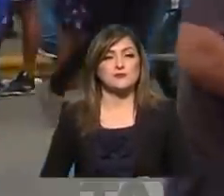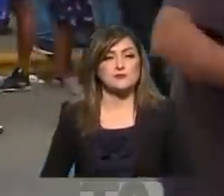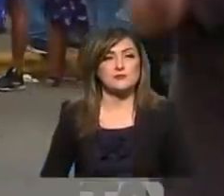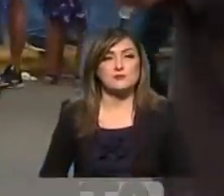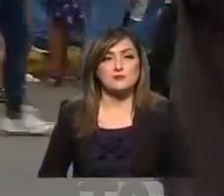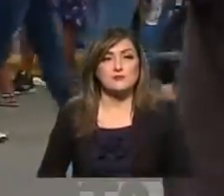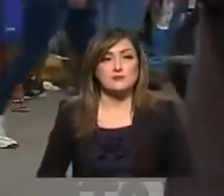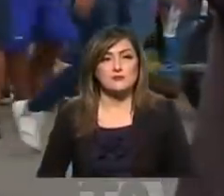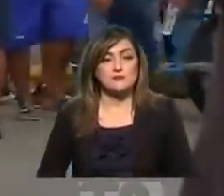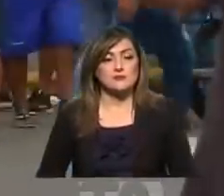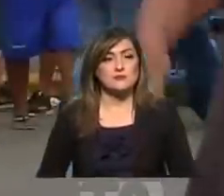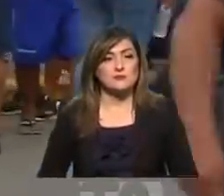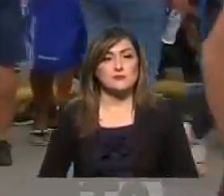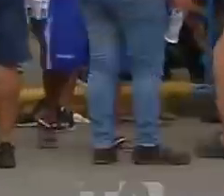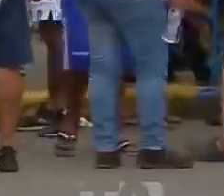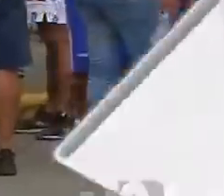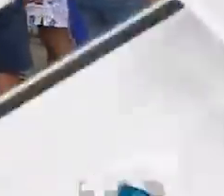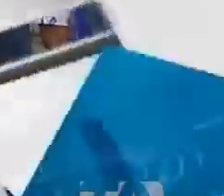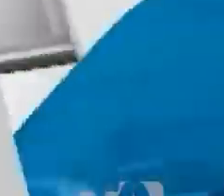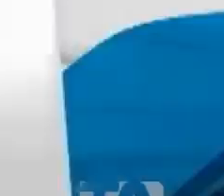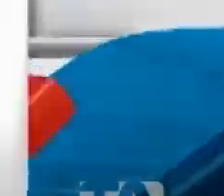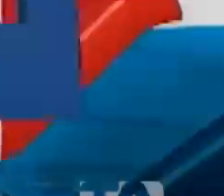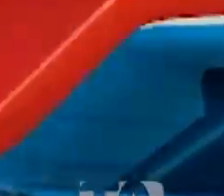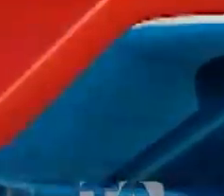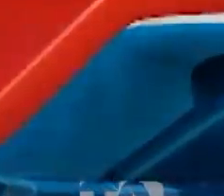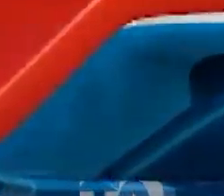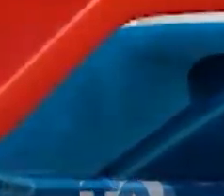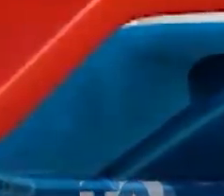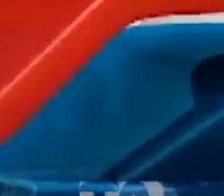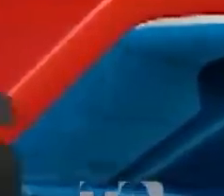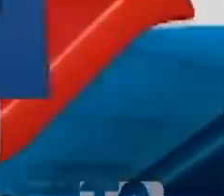Acoto, 24 horas.